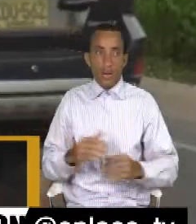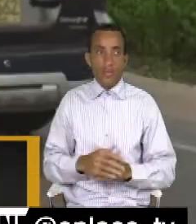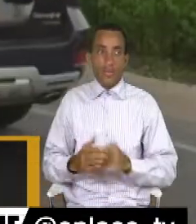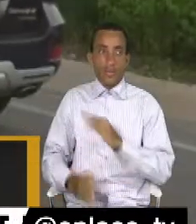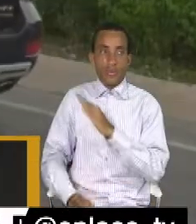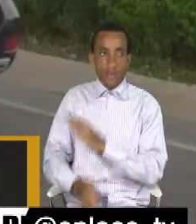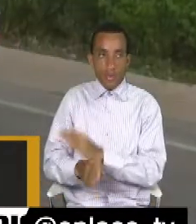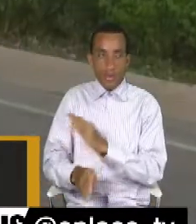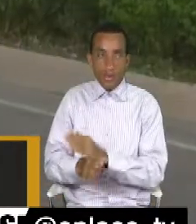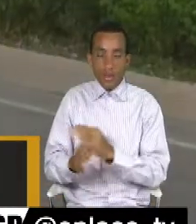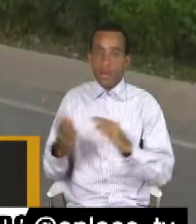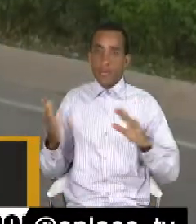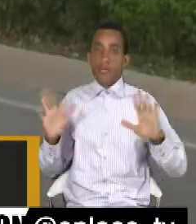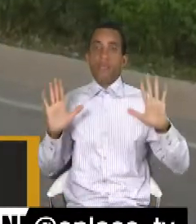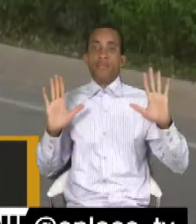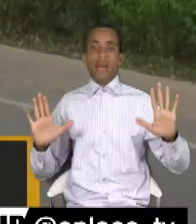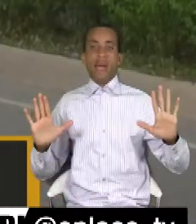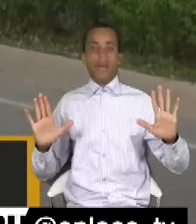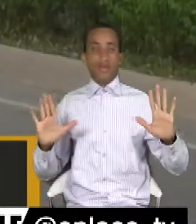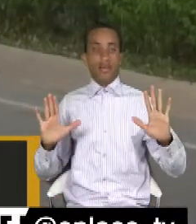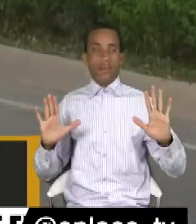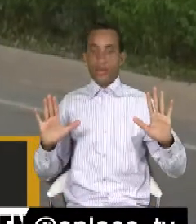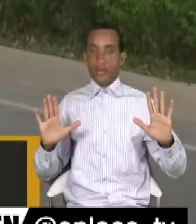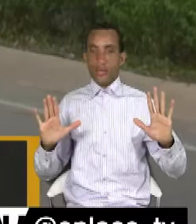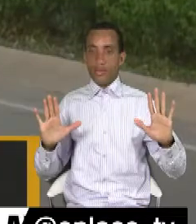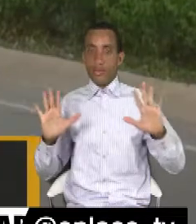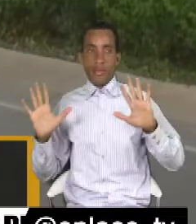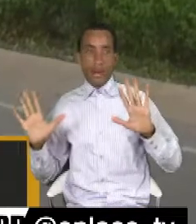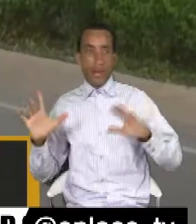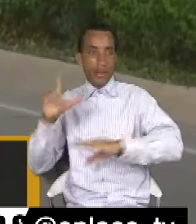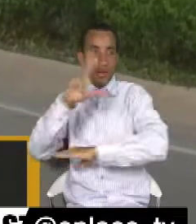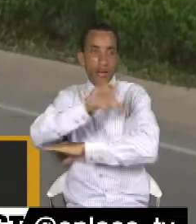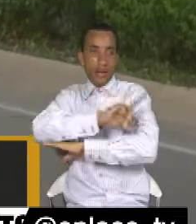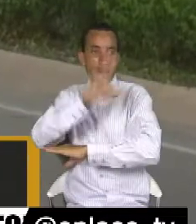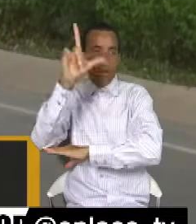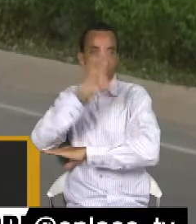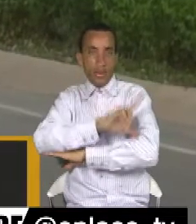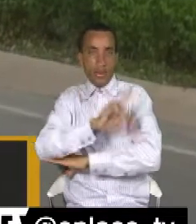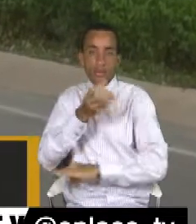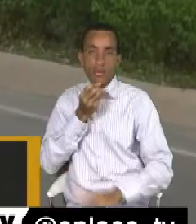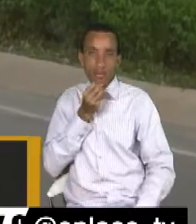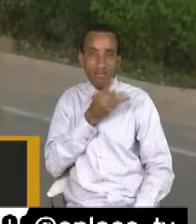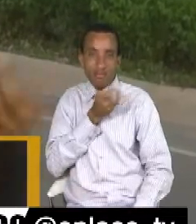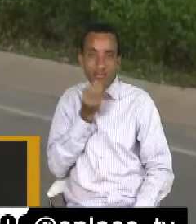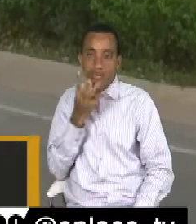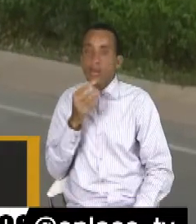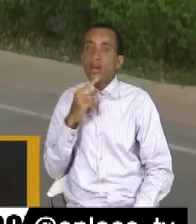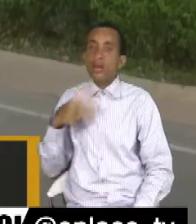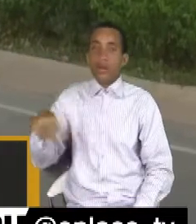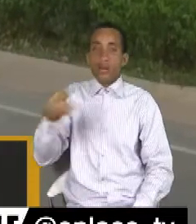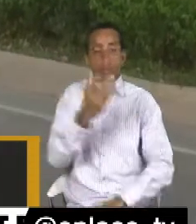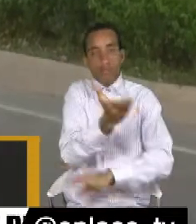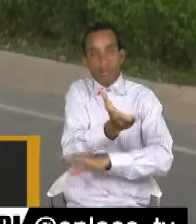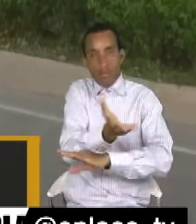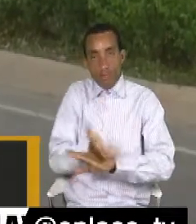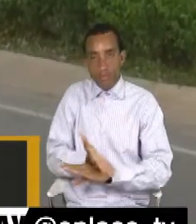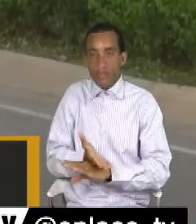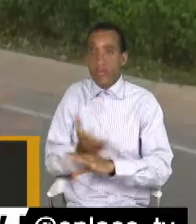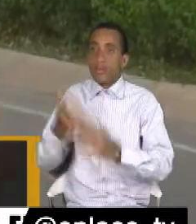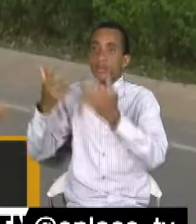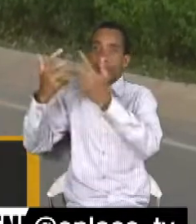el tapenamiento por parte de las comunidades de Los Laureles, pues exigiéndole pues a las diferentes empresas que se